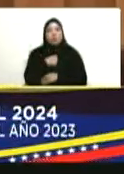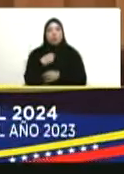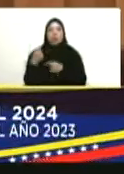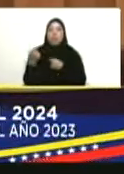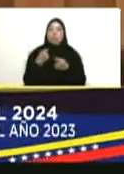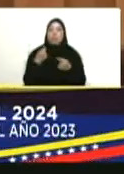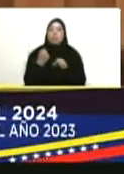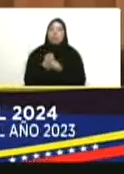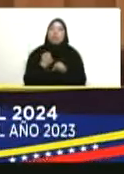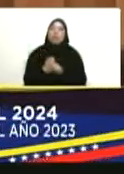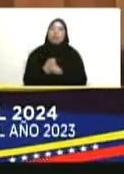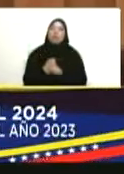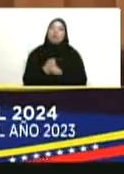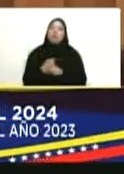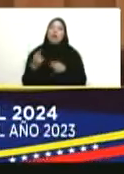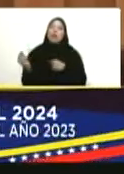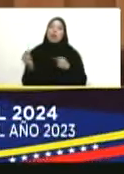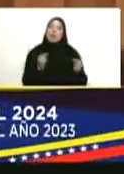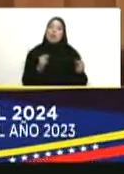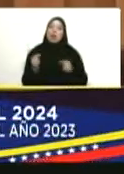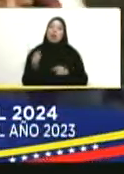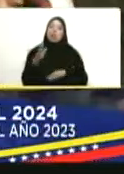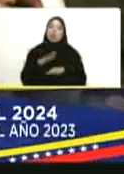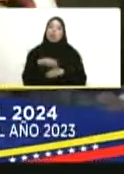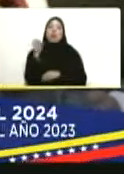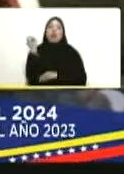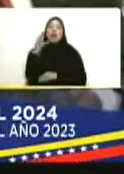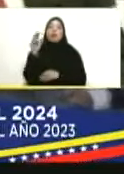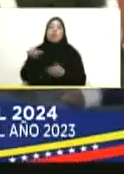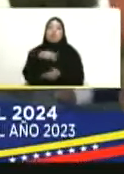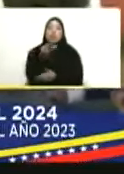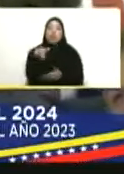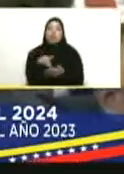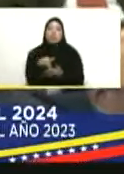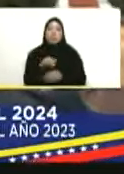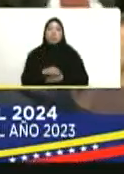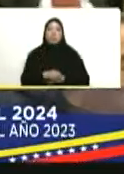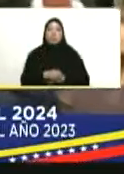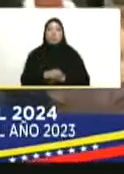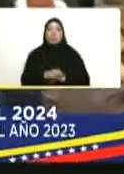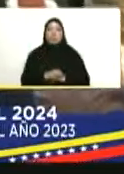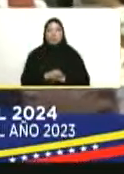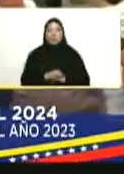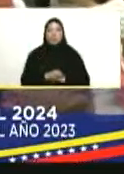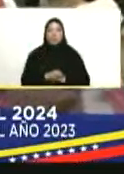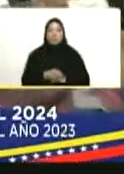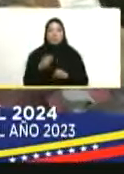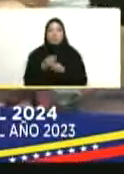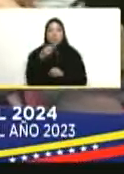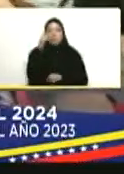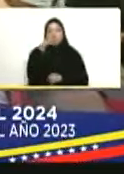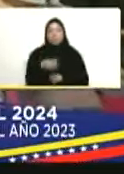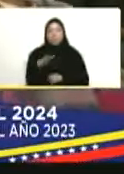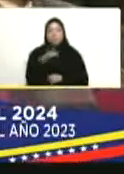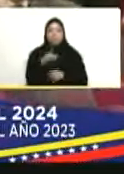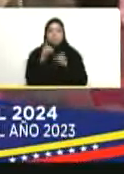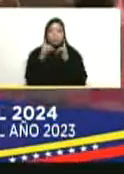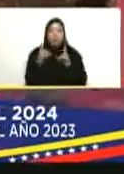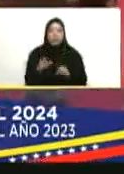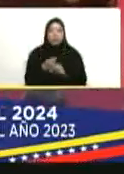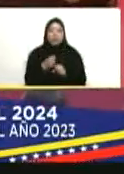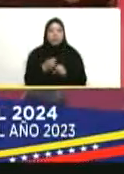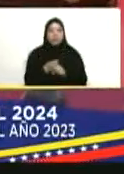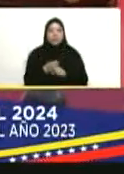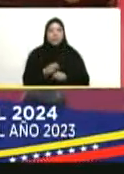subordino al diálogo convocado por la Asamblea Nacional y me subordino a las propuestas y decisiones que surjan